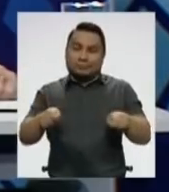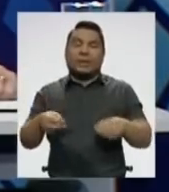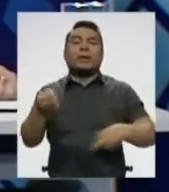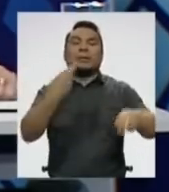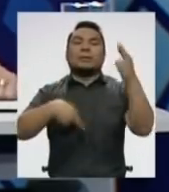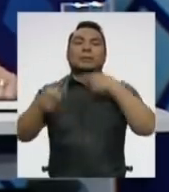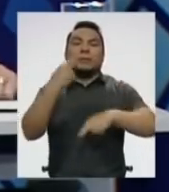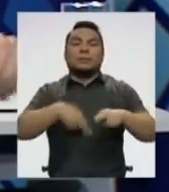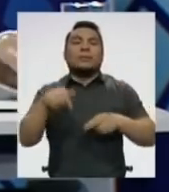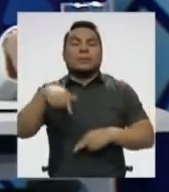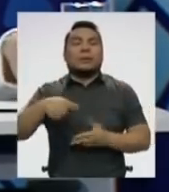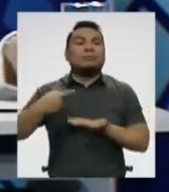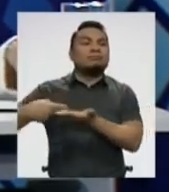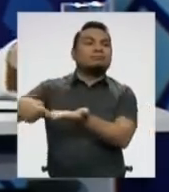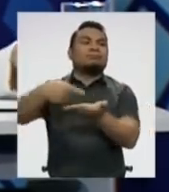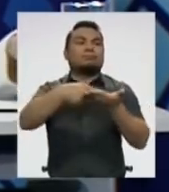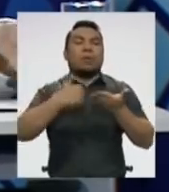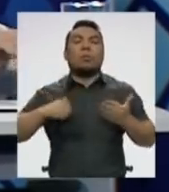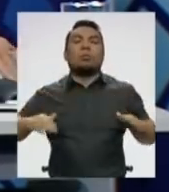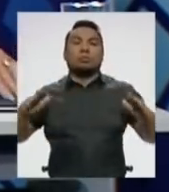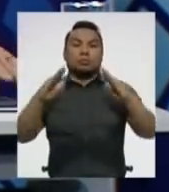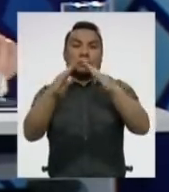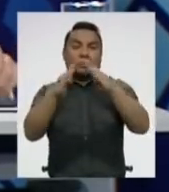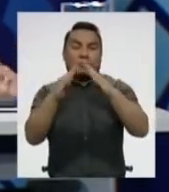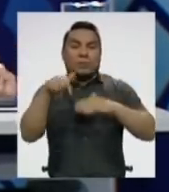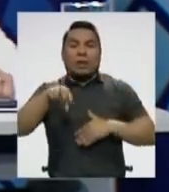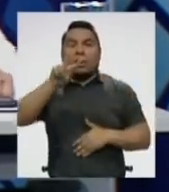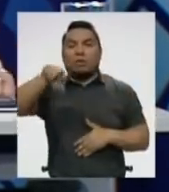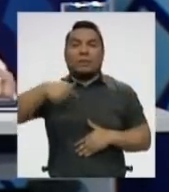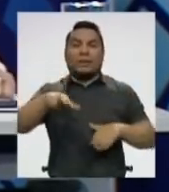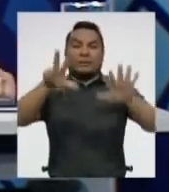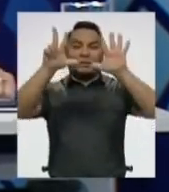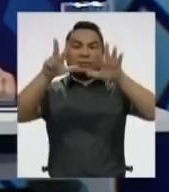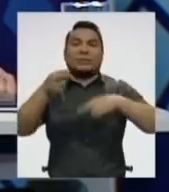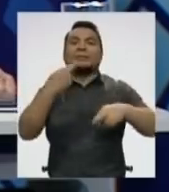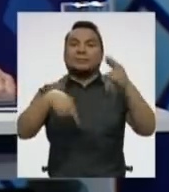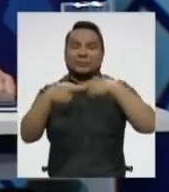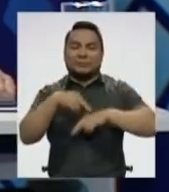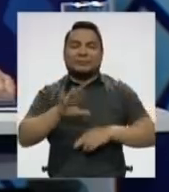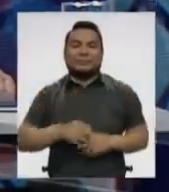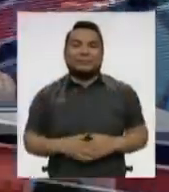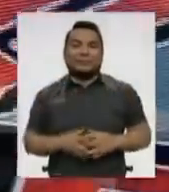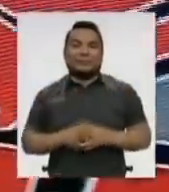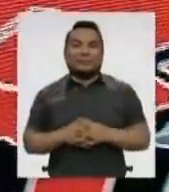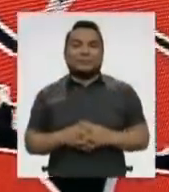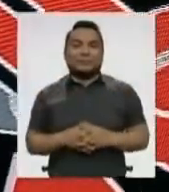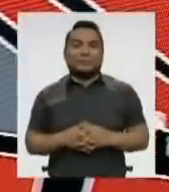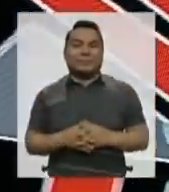ya regresamos en este debate municipal 2018. No se muevan.